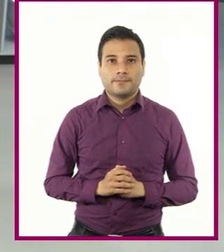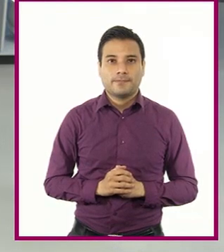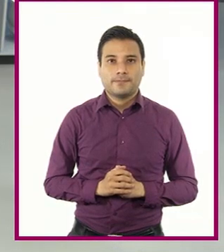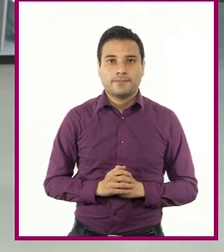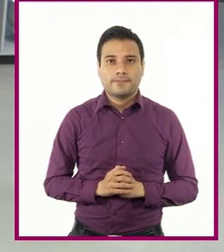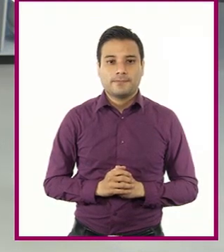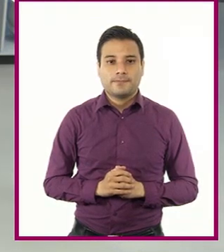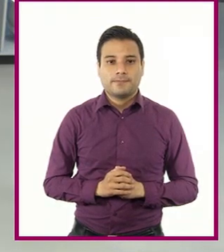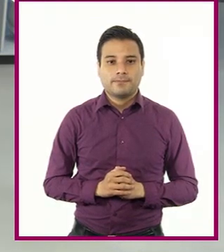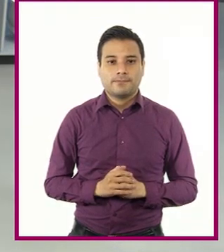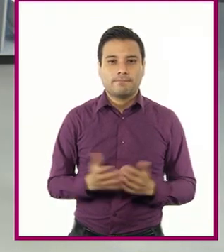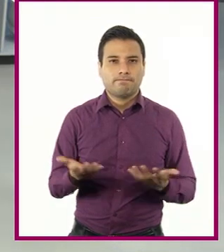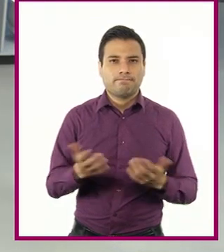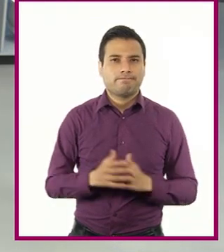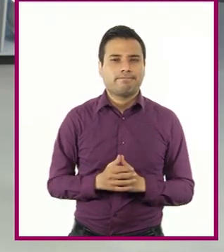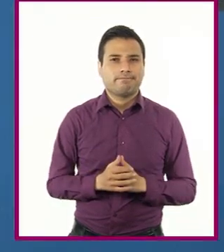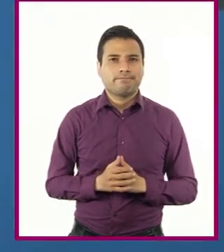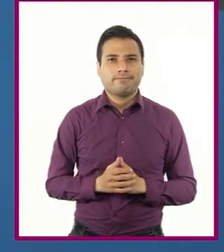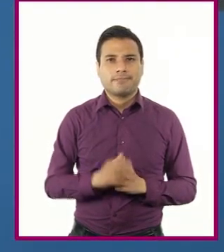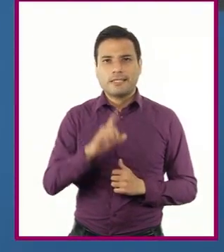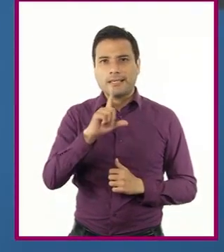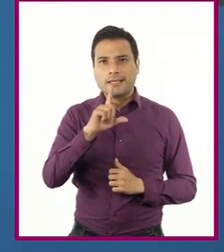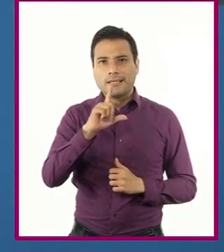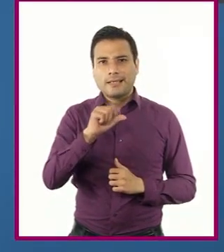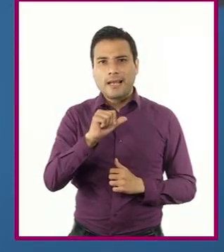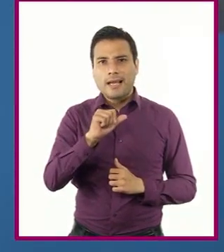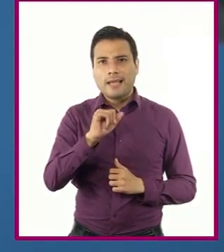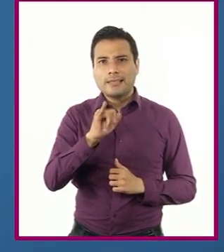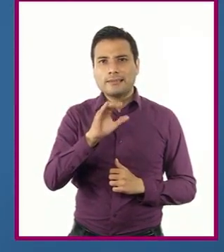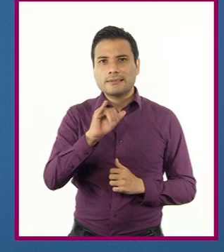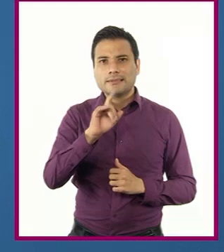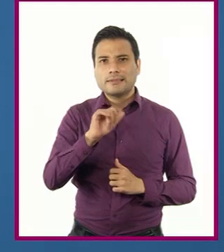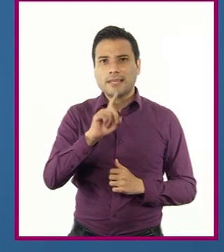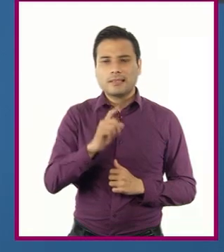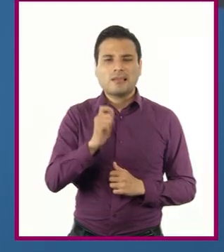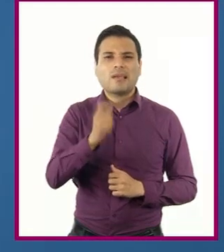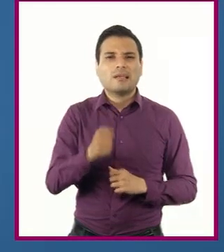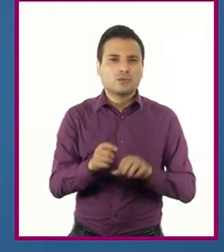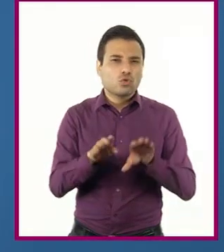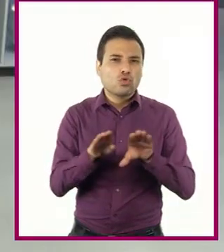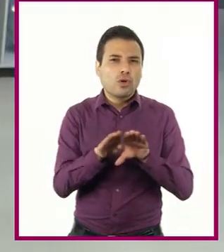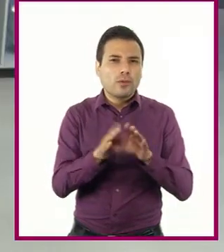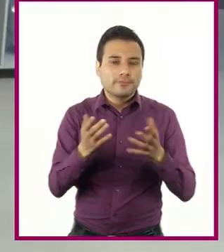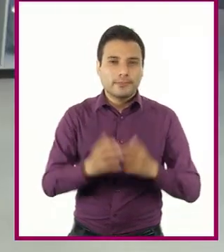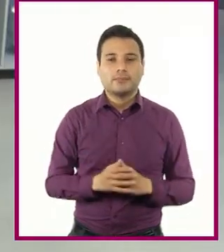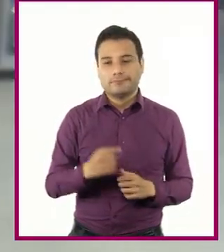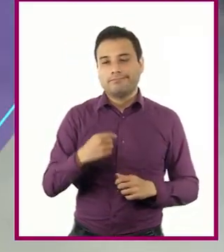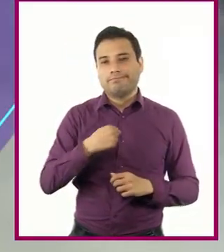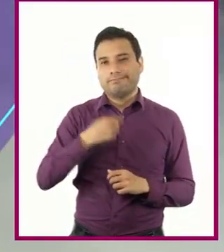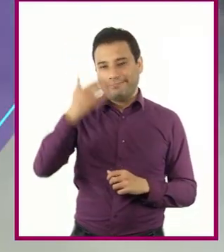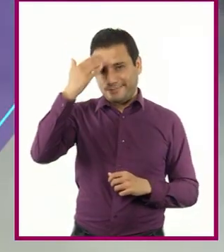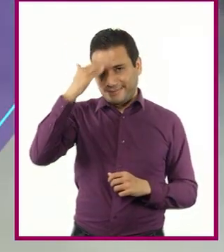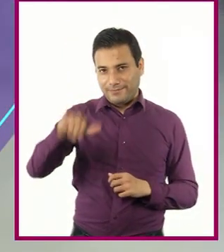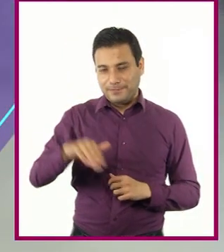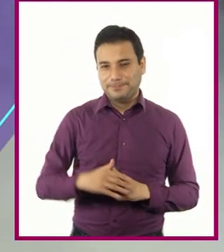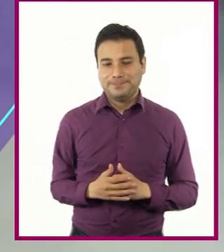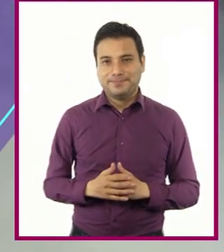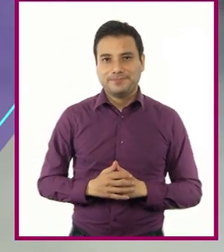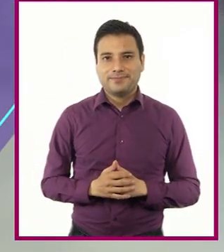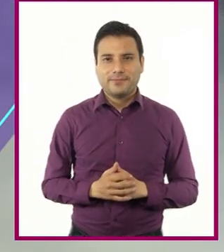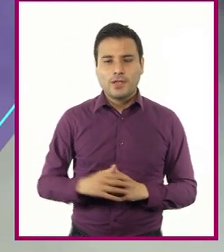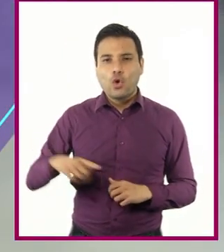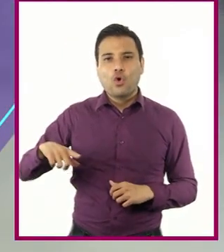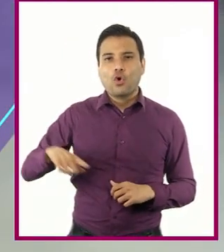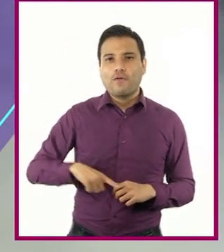¿cómo funciona el principio de laicidad en el Estado mexicano? La condecoración es mía. El Estado mexicano es